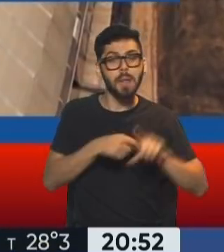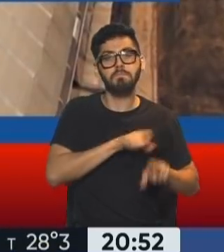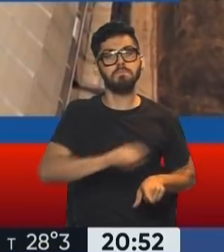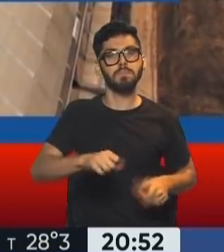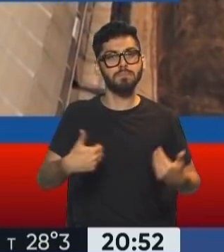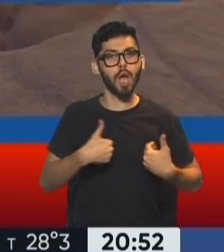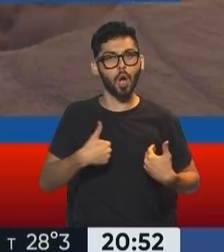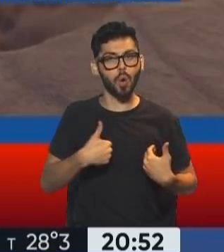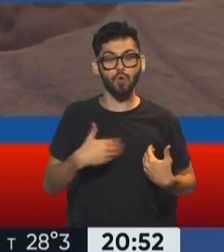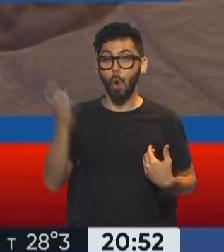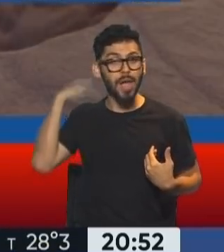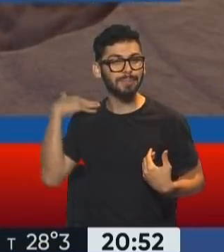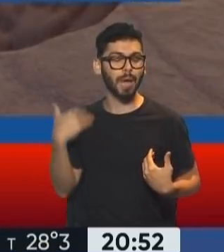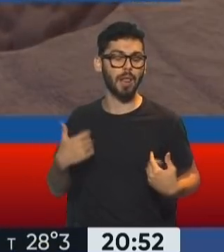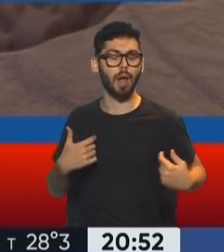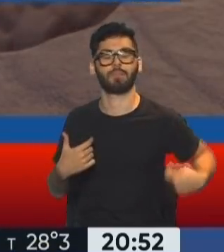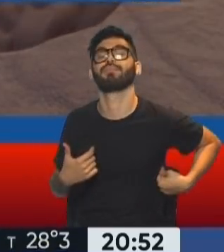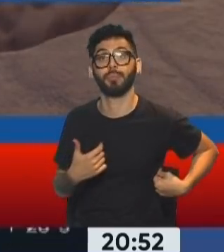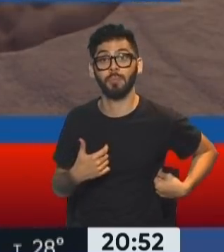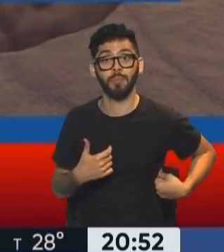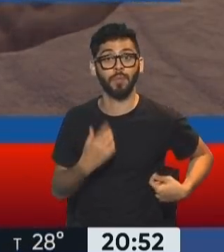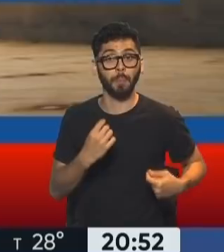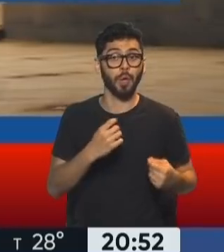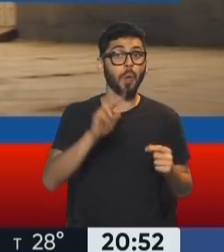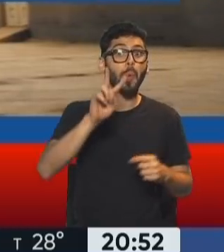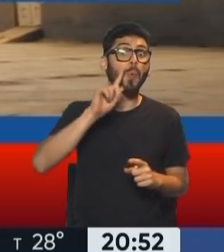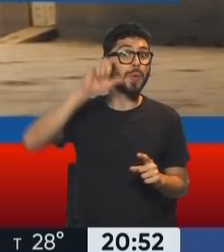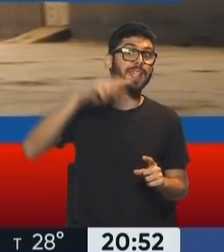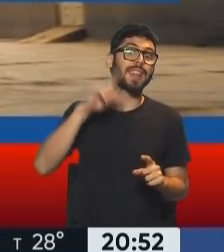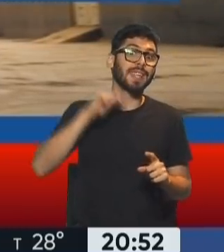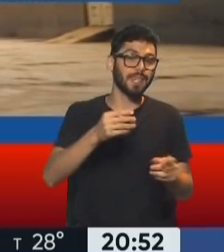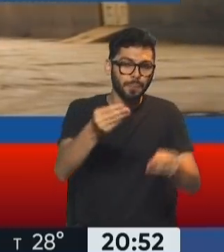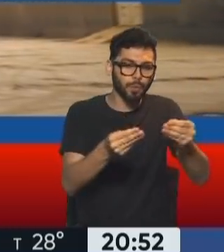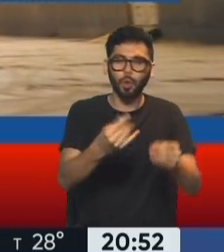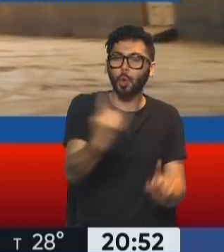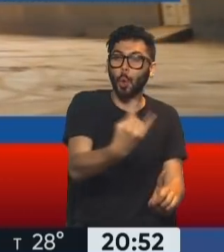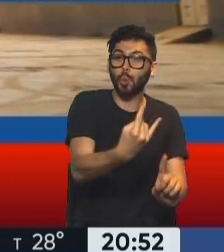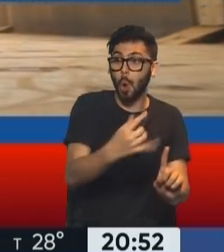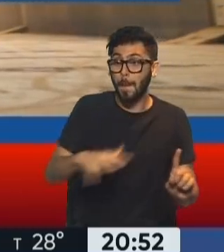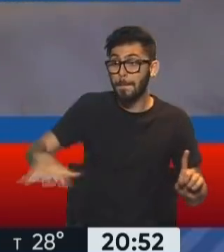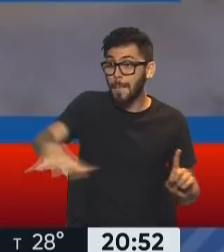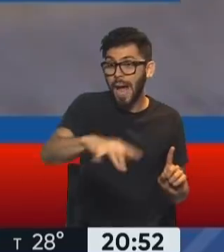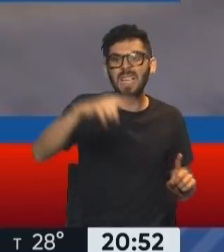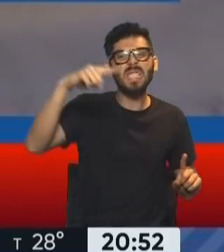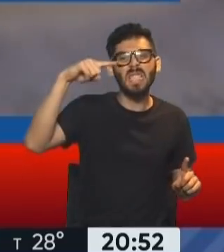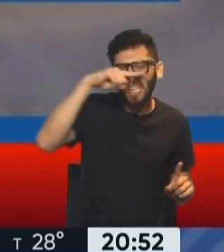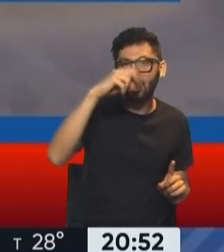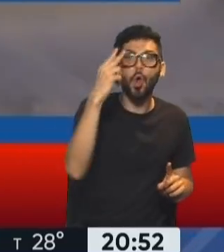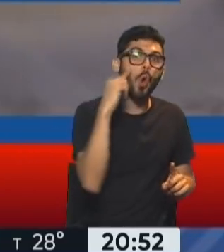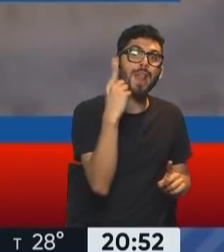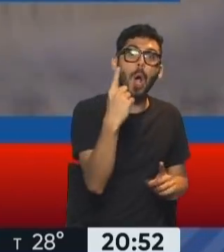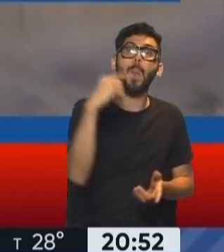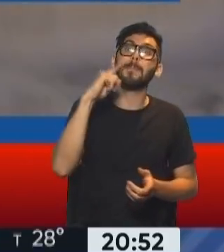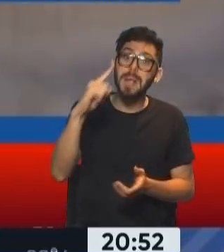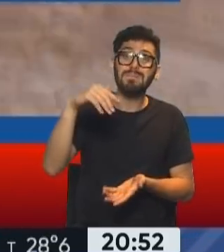impunidad que era aceptar los balances truchos de Vicentín para robarle al pueblo argentino 791 millones de